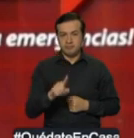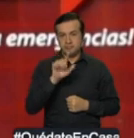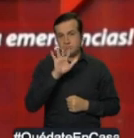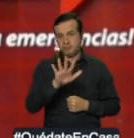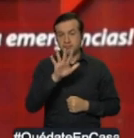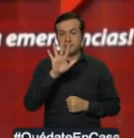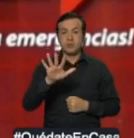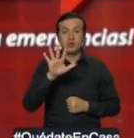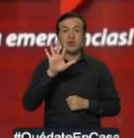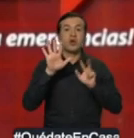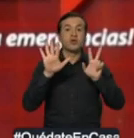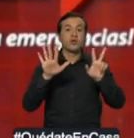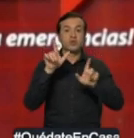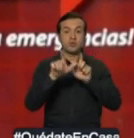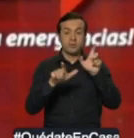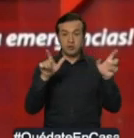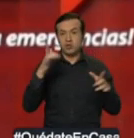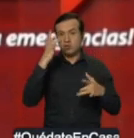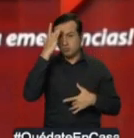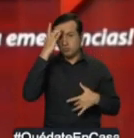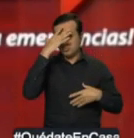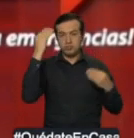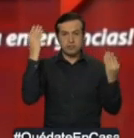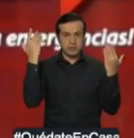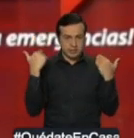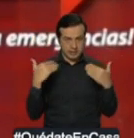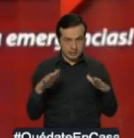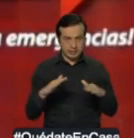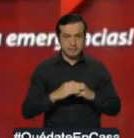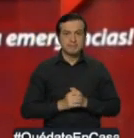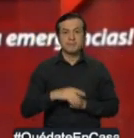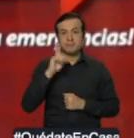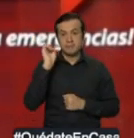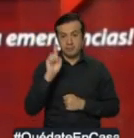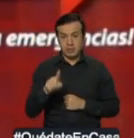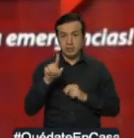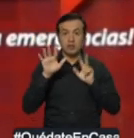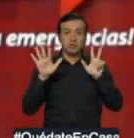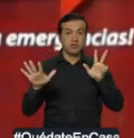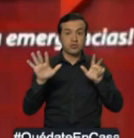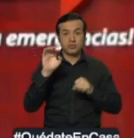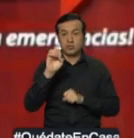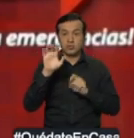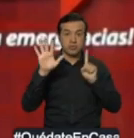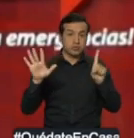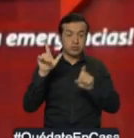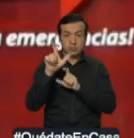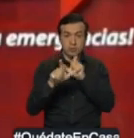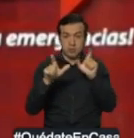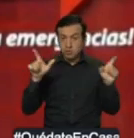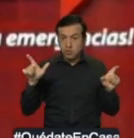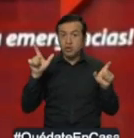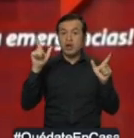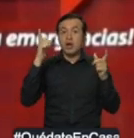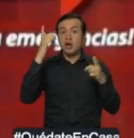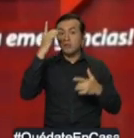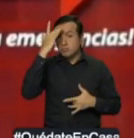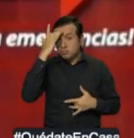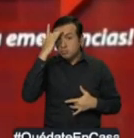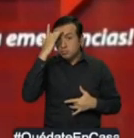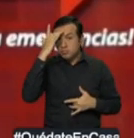558 pacientes recuperados mil 806 casos con alta hospitalaria